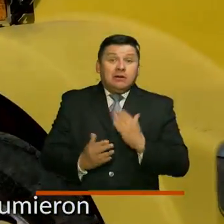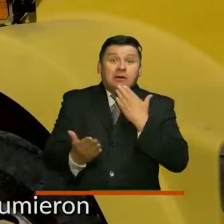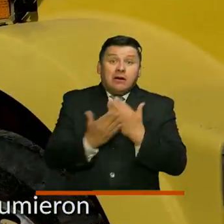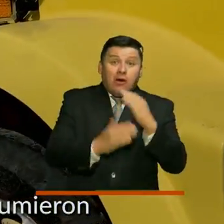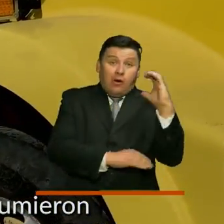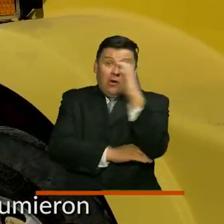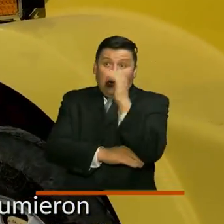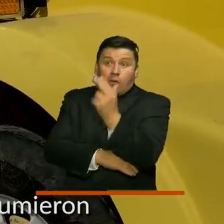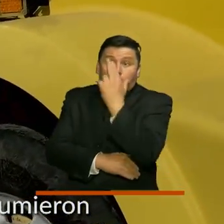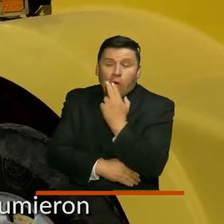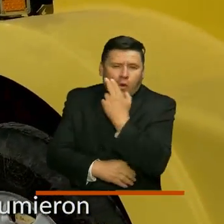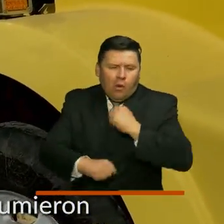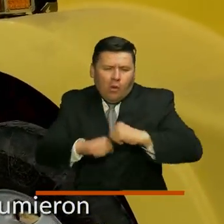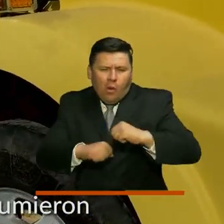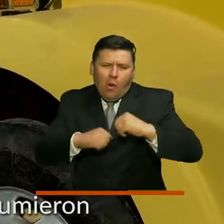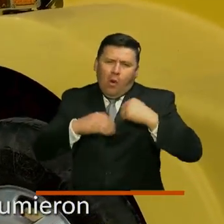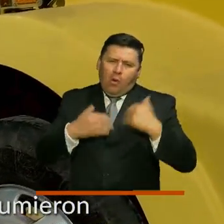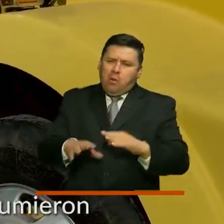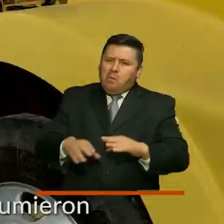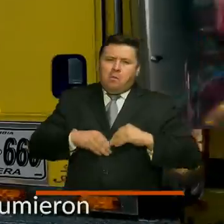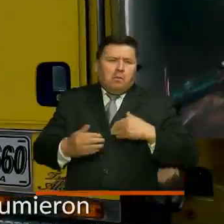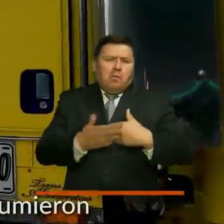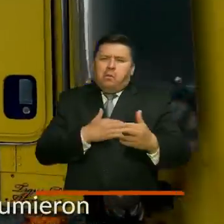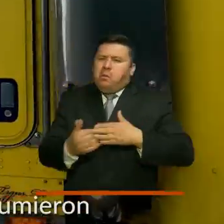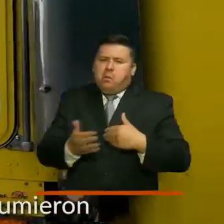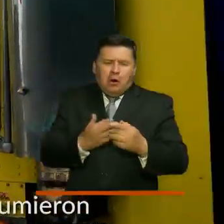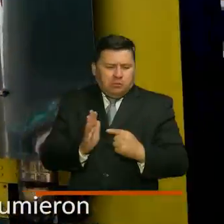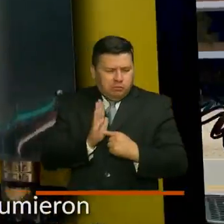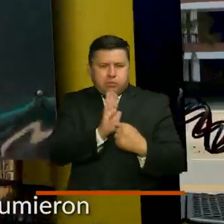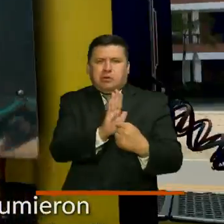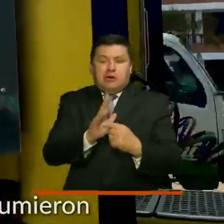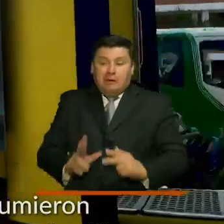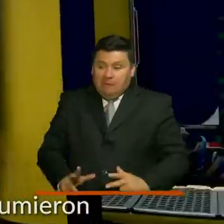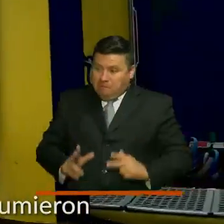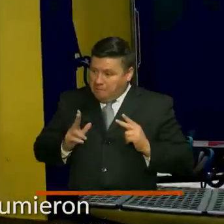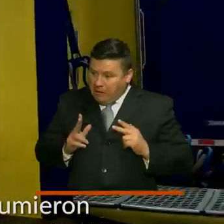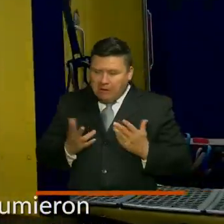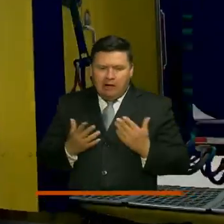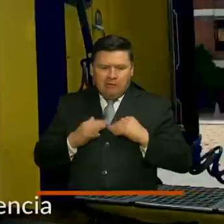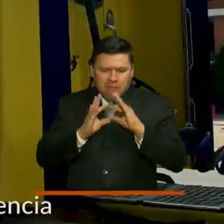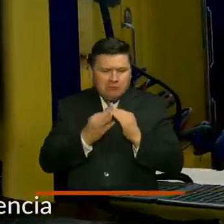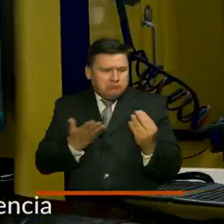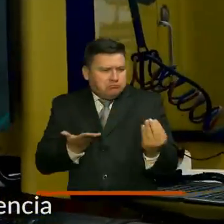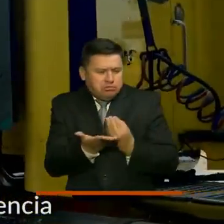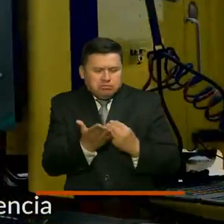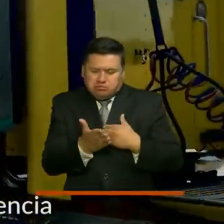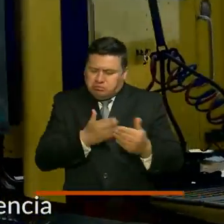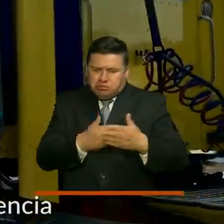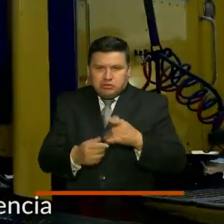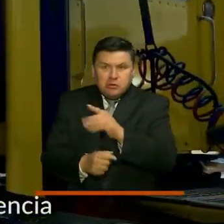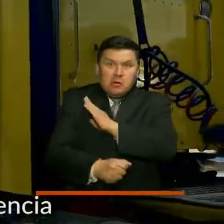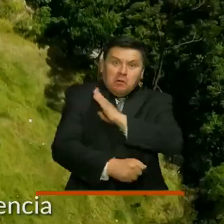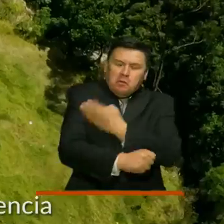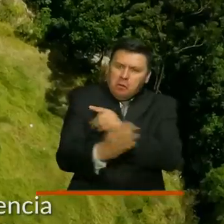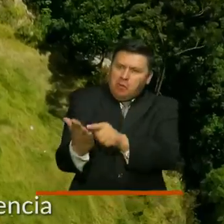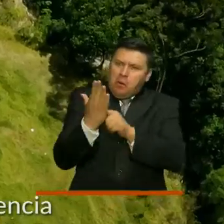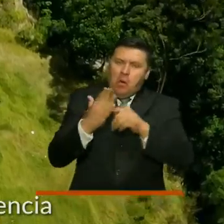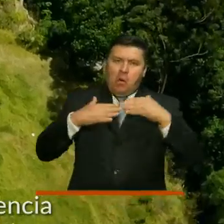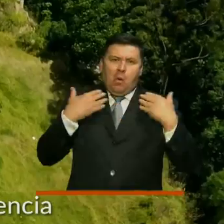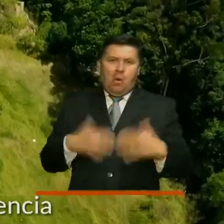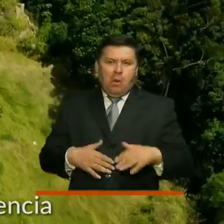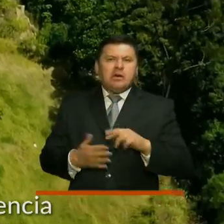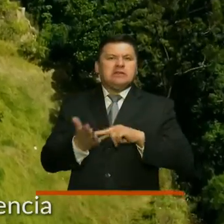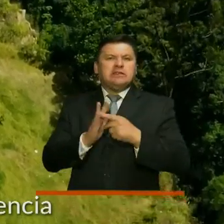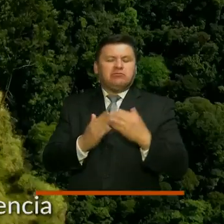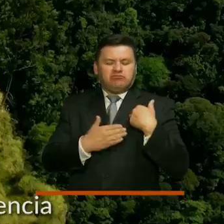les agradece su compromiso y seguirle para adelante sin titubear. Ese sueño que resuena en su cabeza. Han demostrado Mario, una valentía, ¿me platicó? Que evidencia